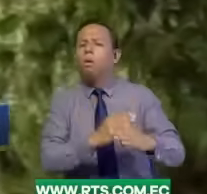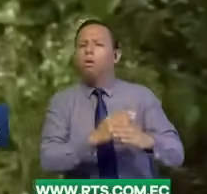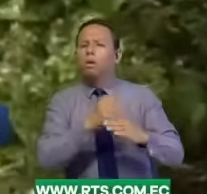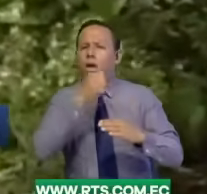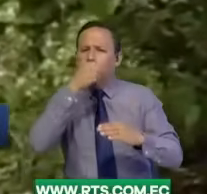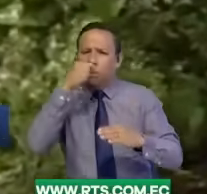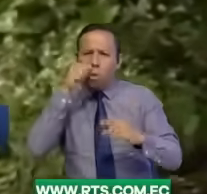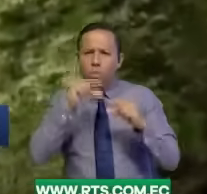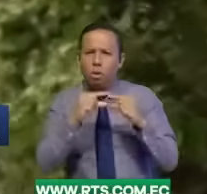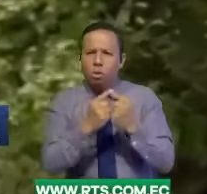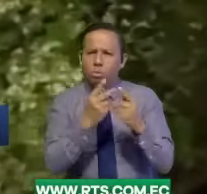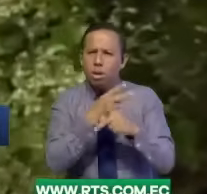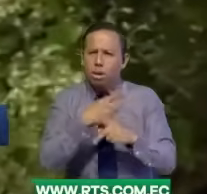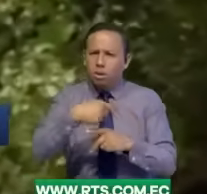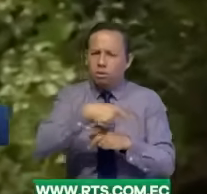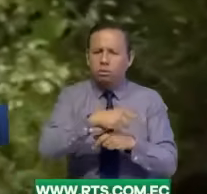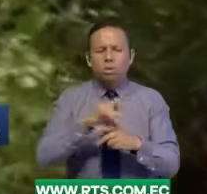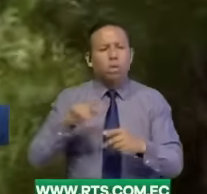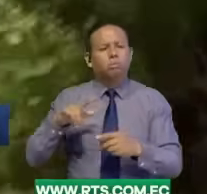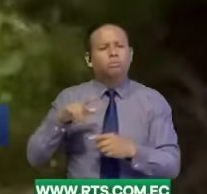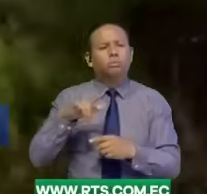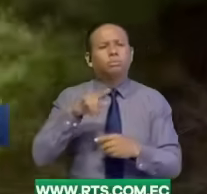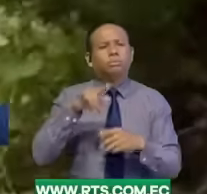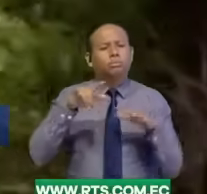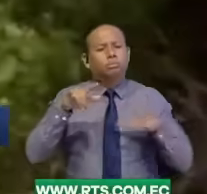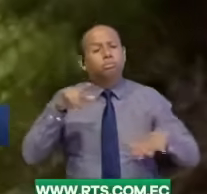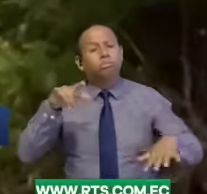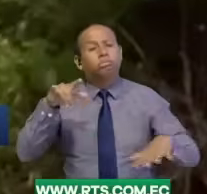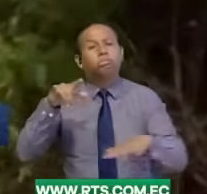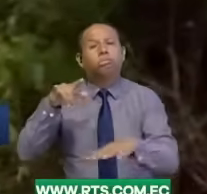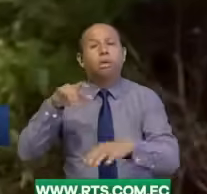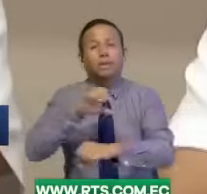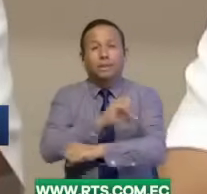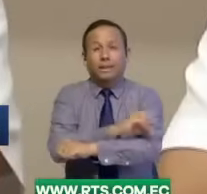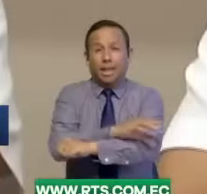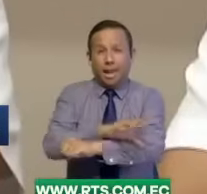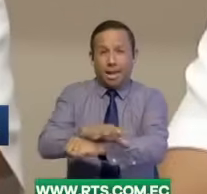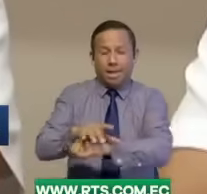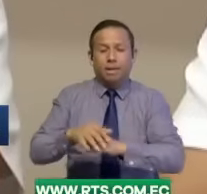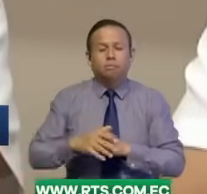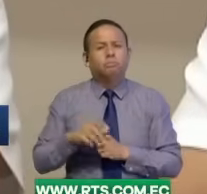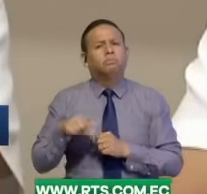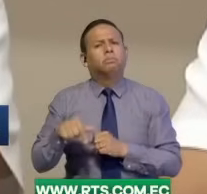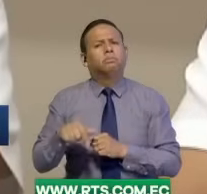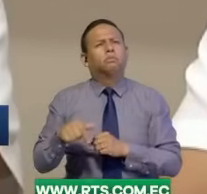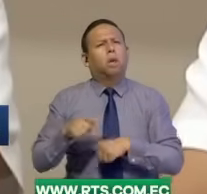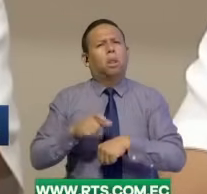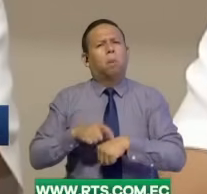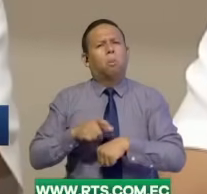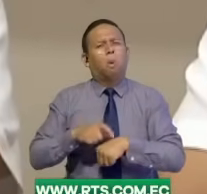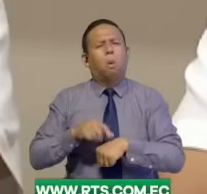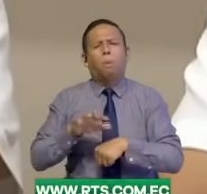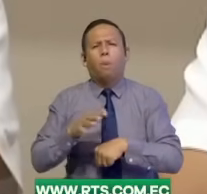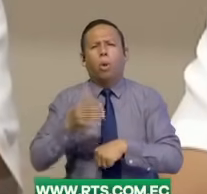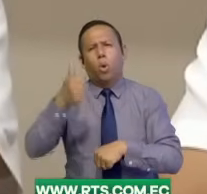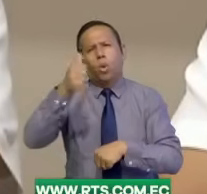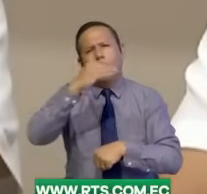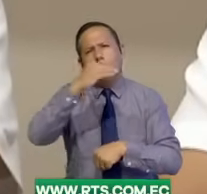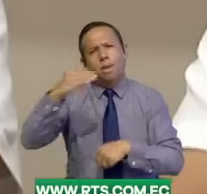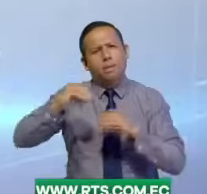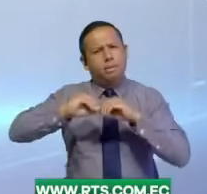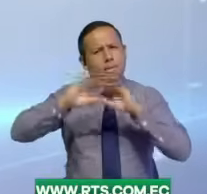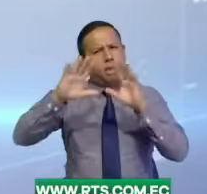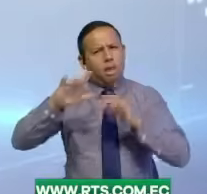narcotráfico. Sobrevolaban la zona conocida como la Frutilla 2 en Santa Elena. Decolaron de aquí a las 10:30 de la